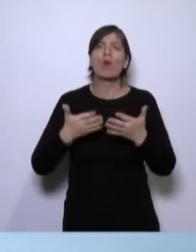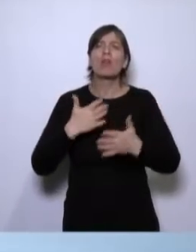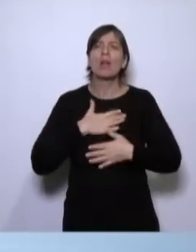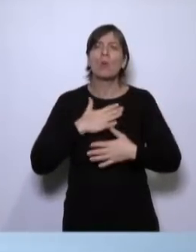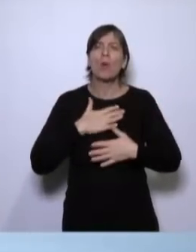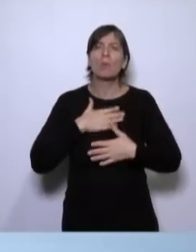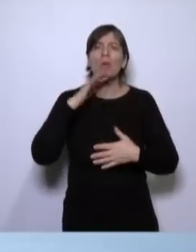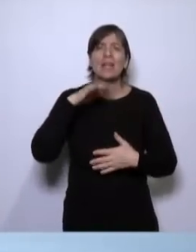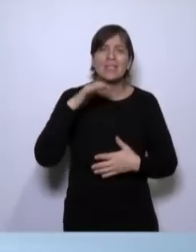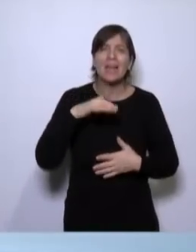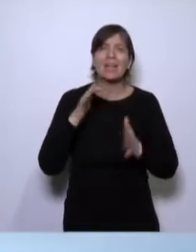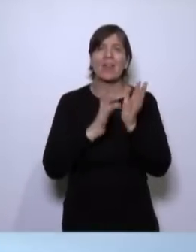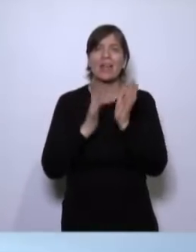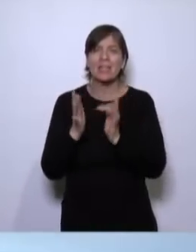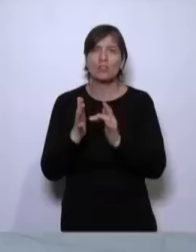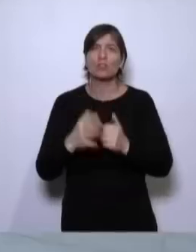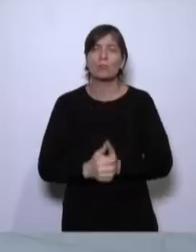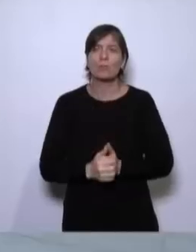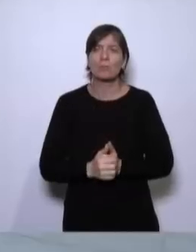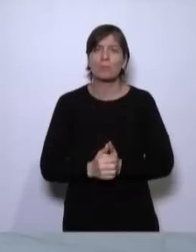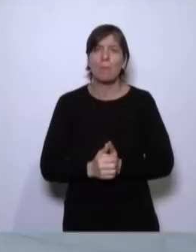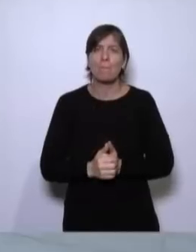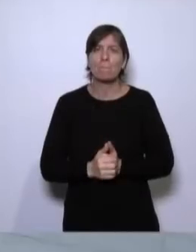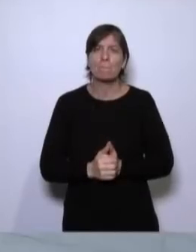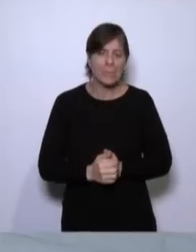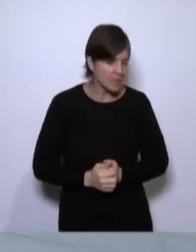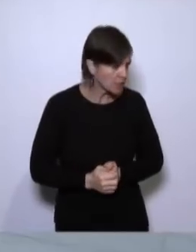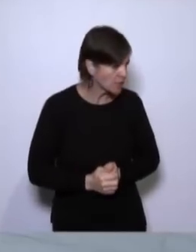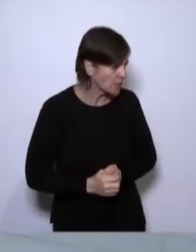cuerpo y la sangre de Cristo.